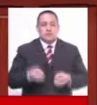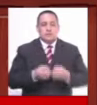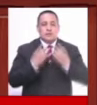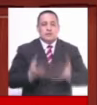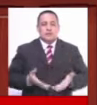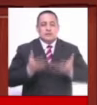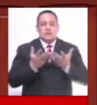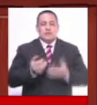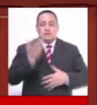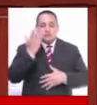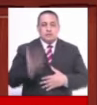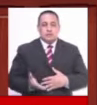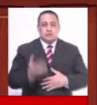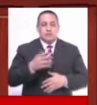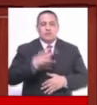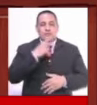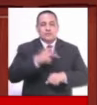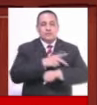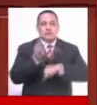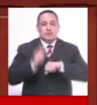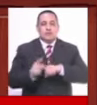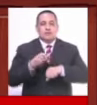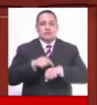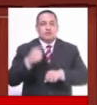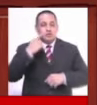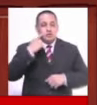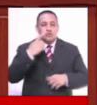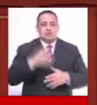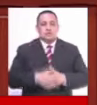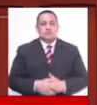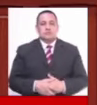al profesional en odontología. Así que además